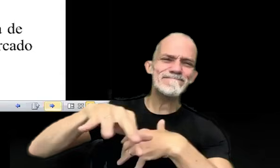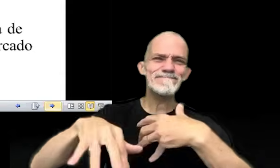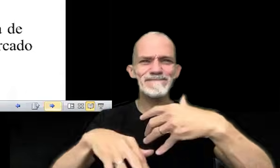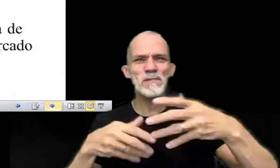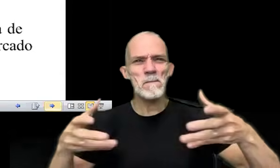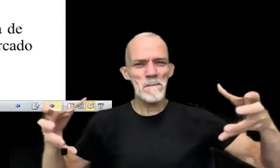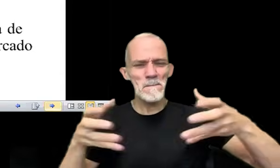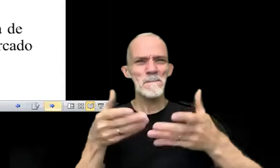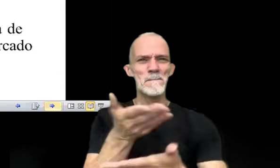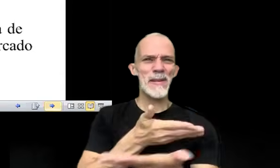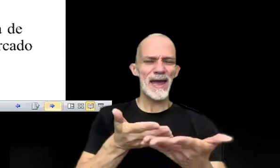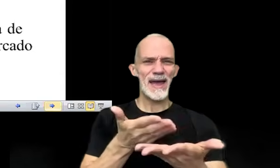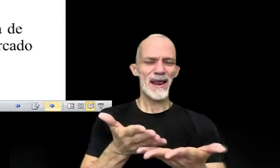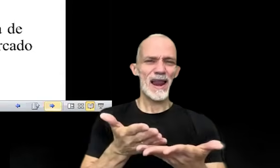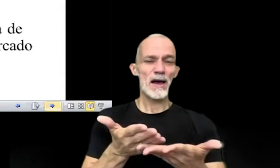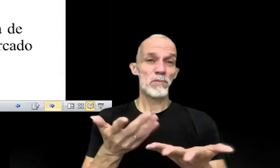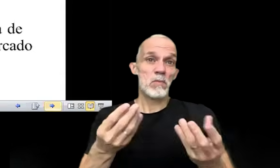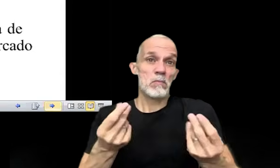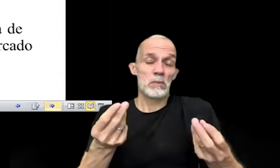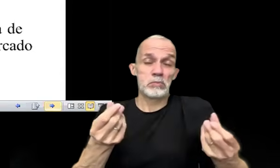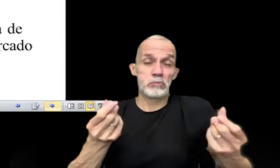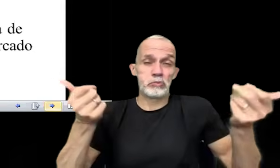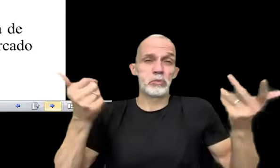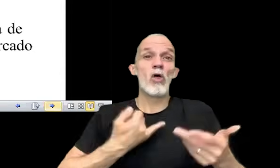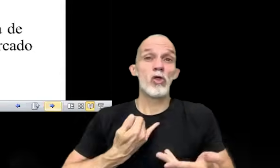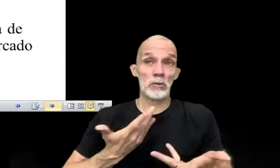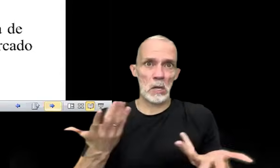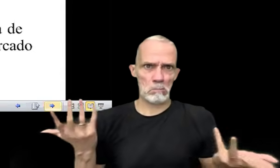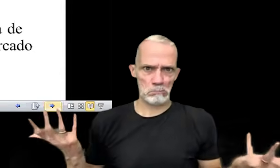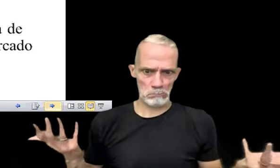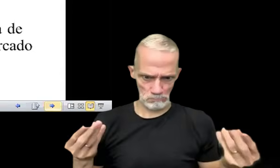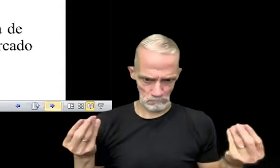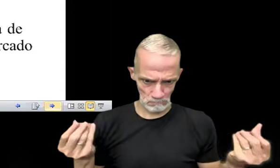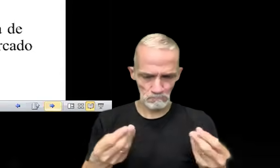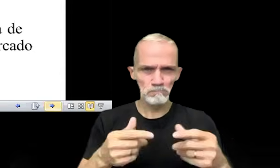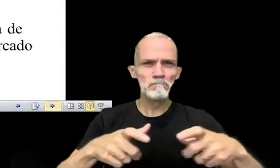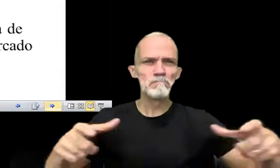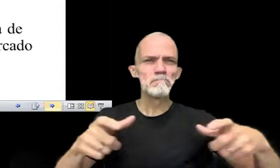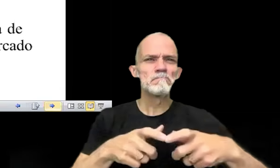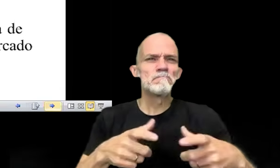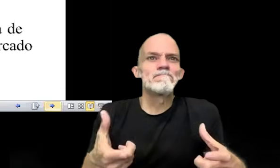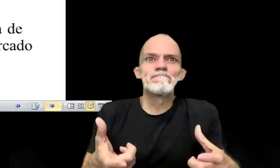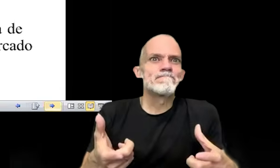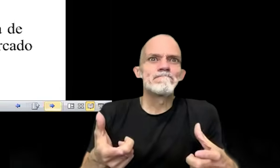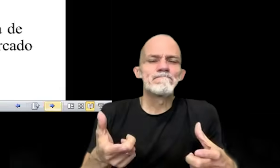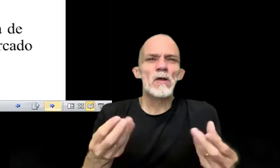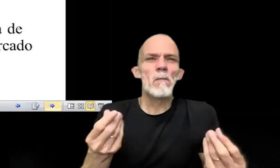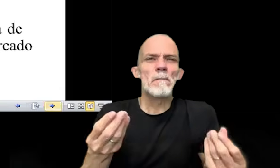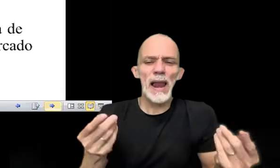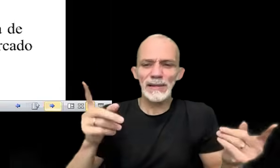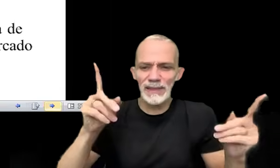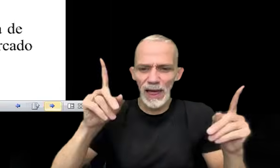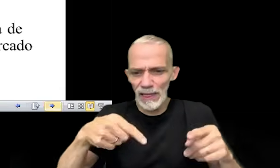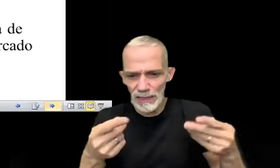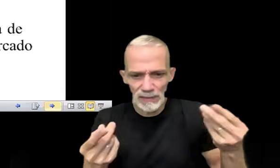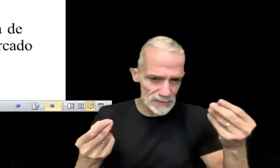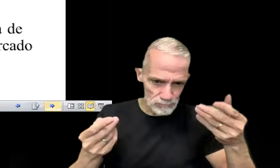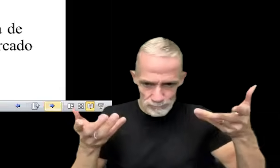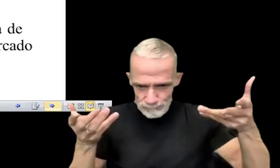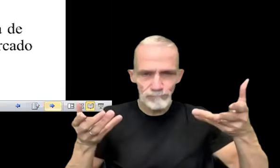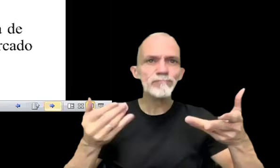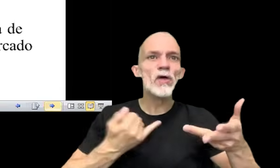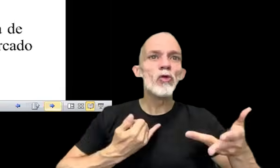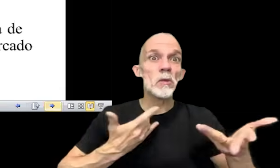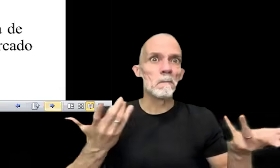Esos son los que tienen los activos inmateriales, y son todos los de la conformación del activo